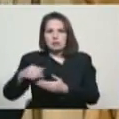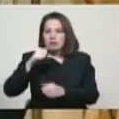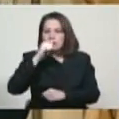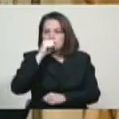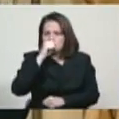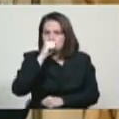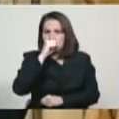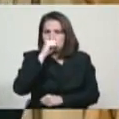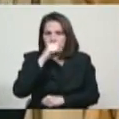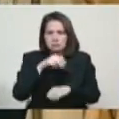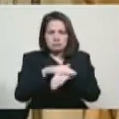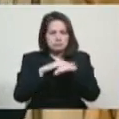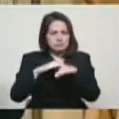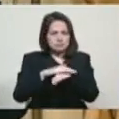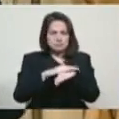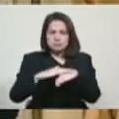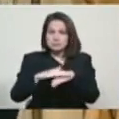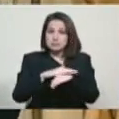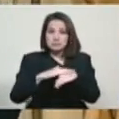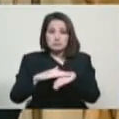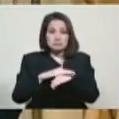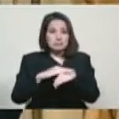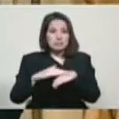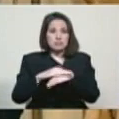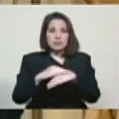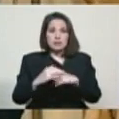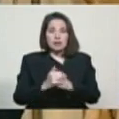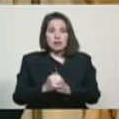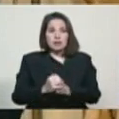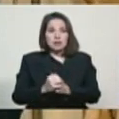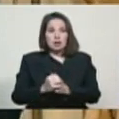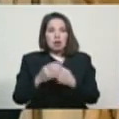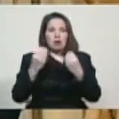real de la conducta política,